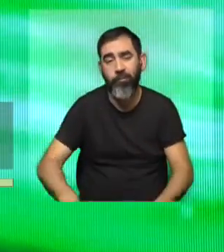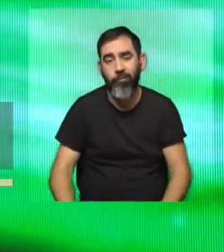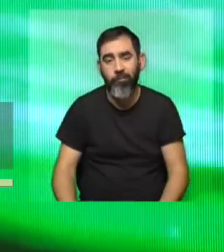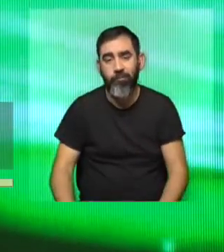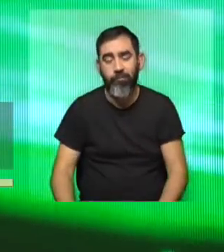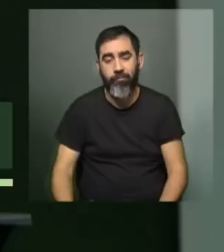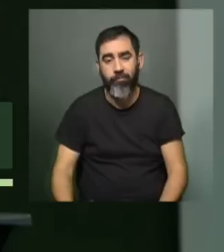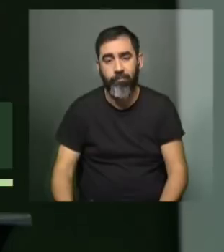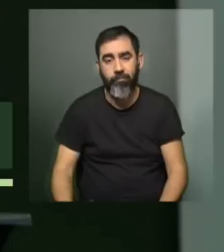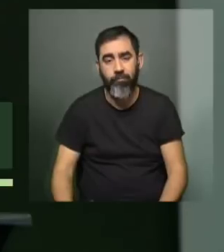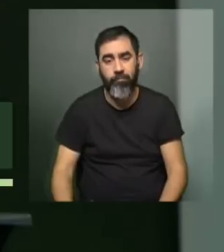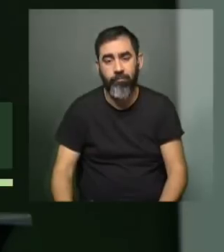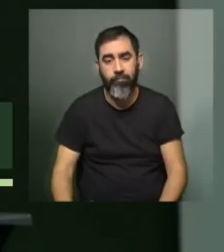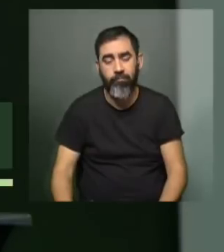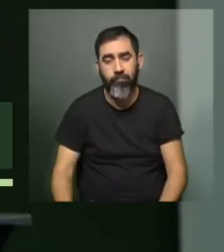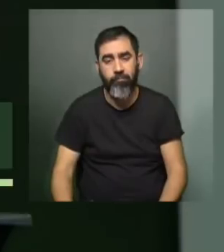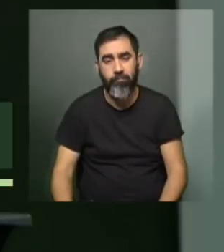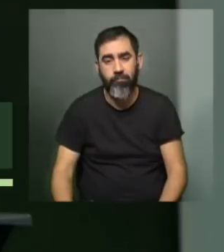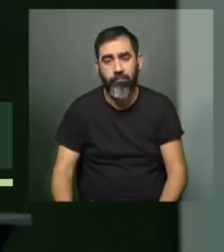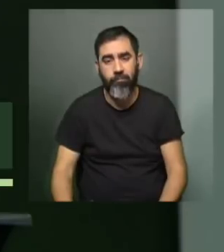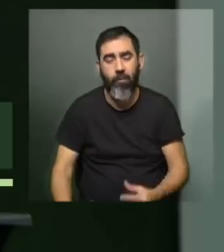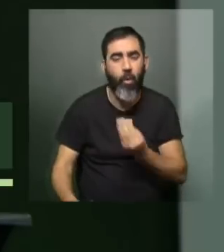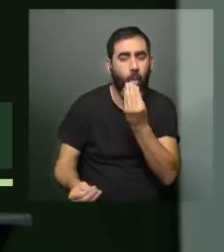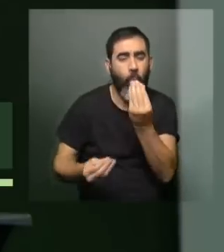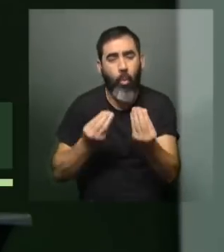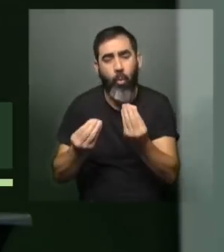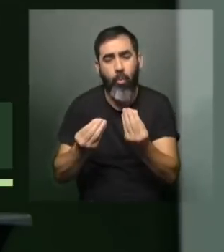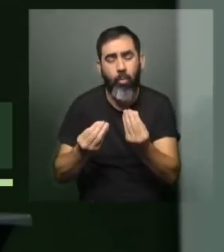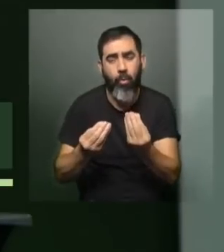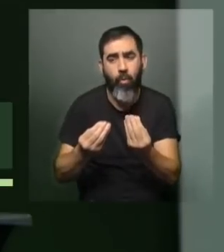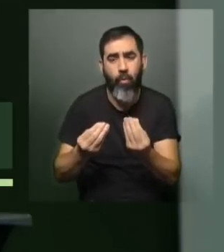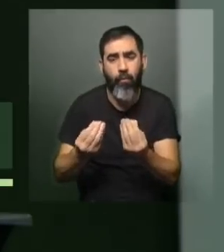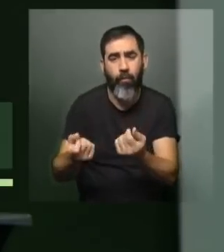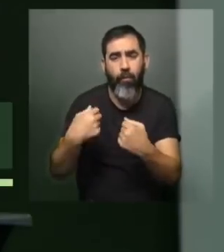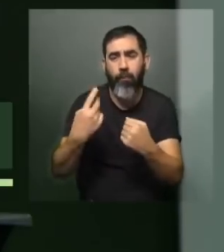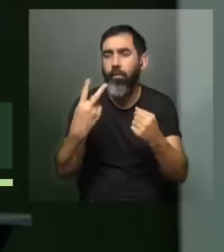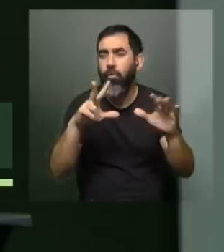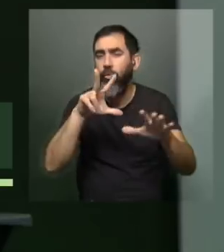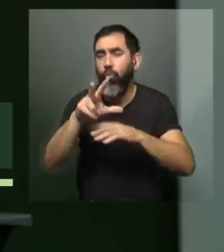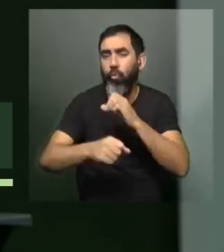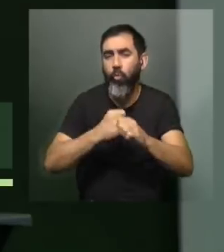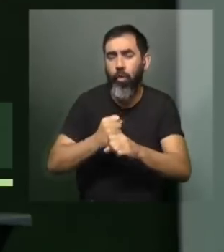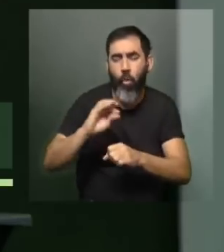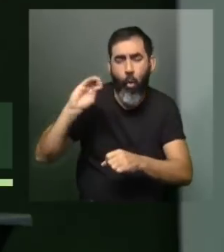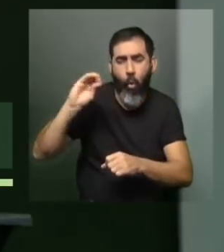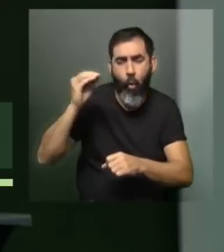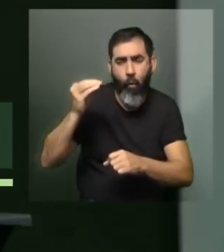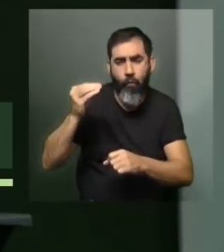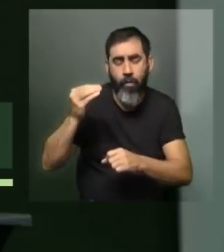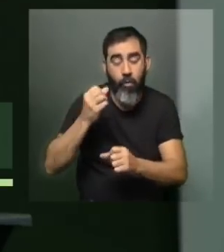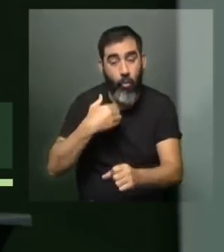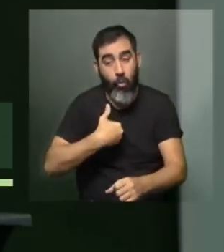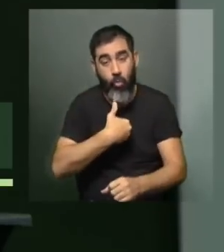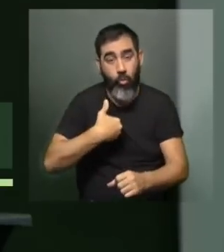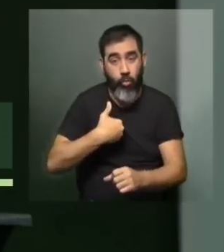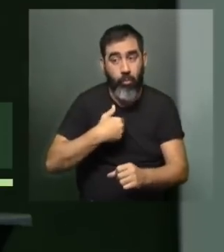está muy bien bueno a ver cómo tomaste este ofrecimiento no vos tenés 28 años 28 muy joven en una tarea